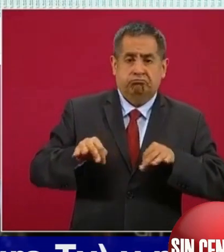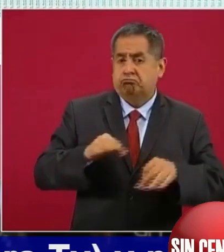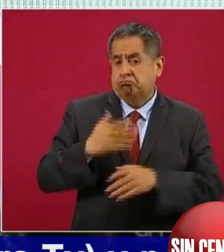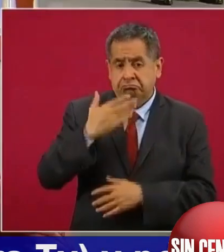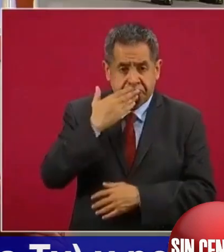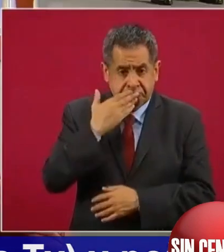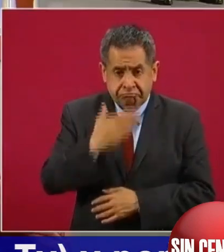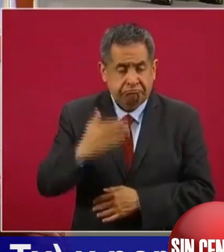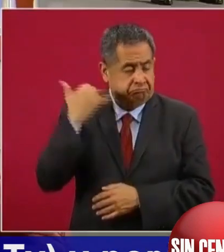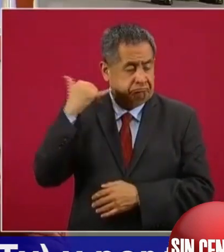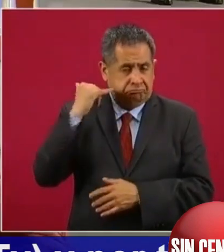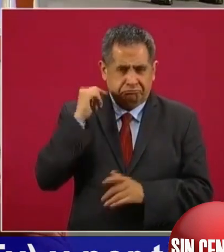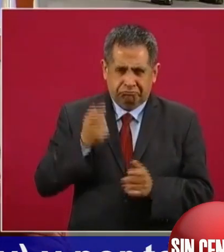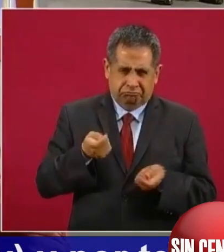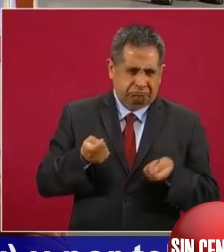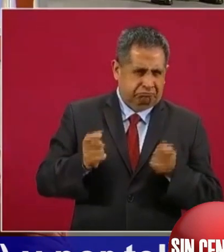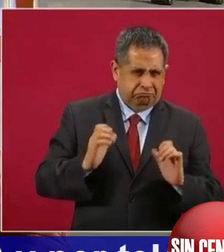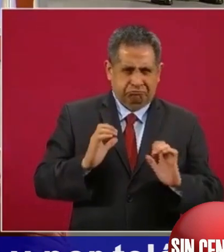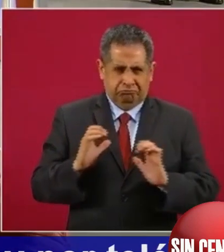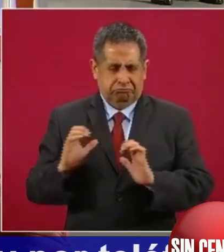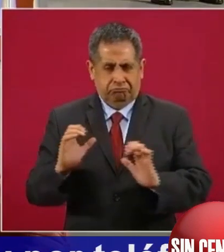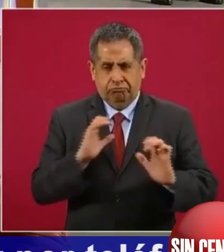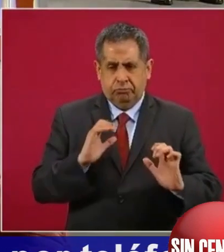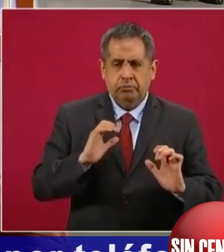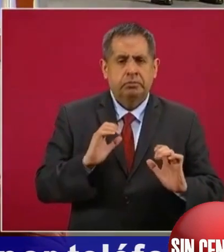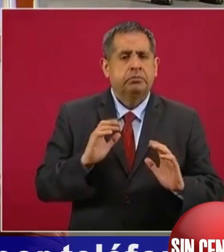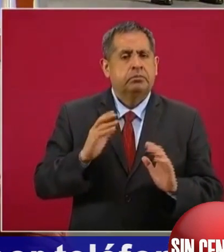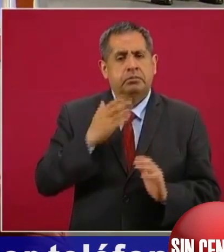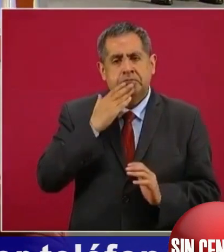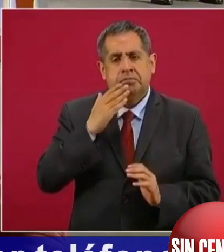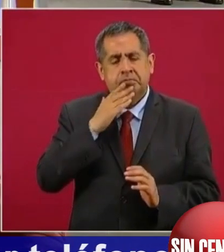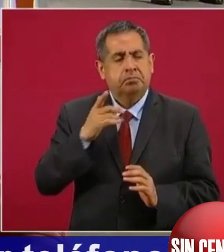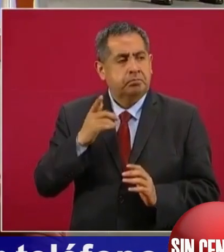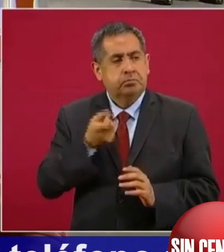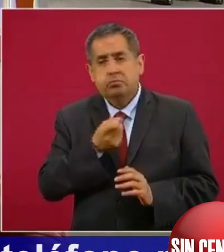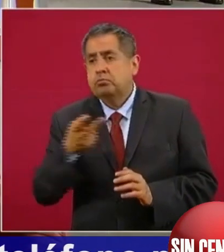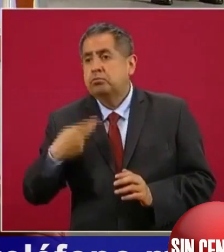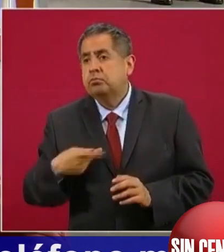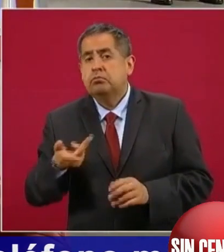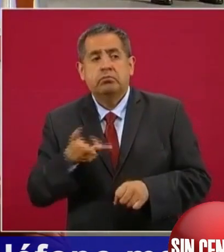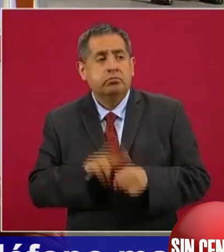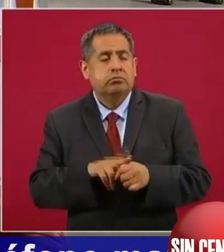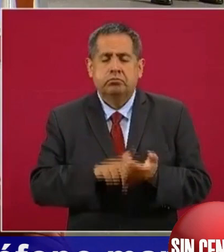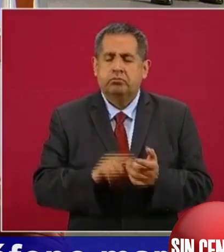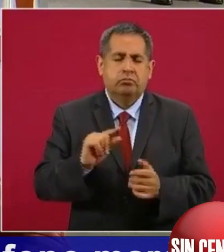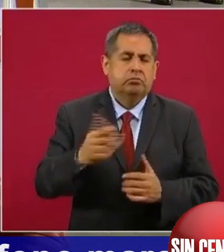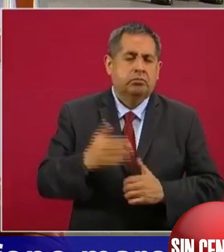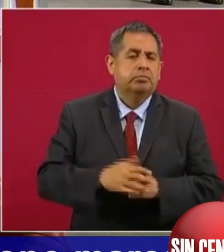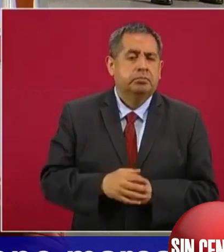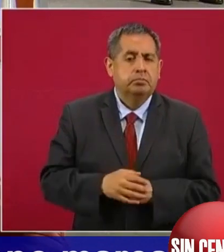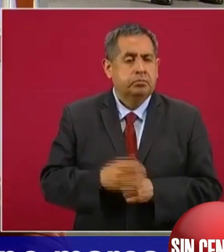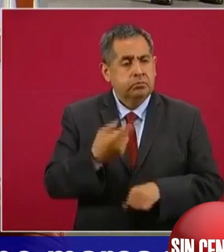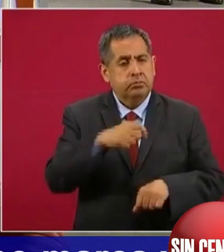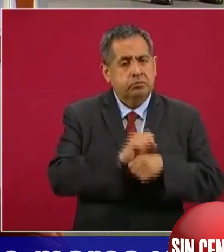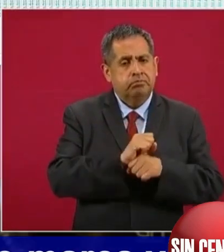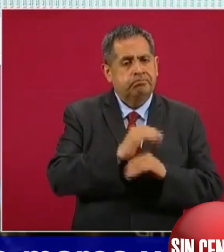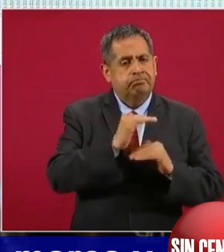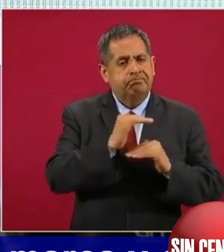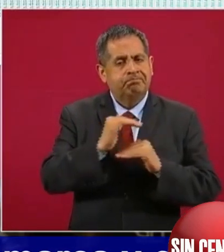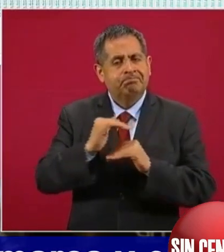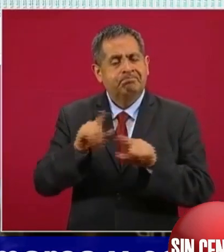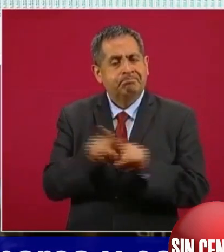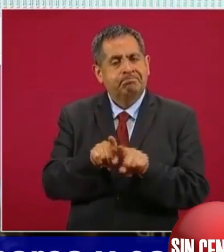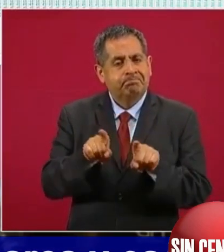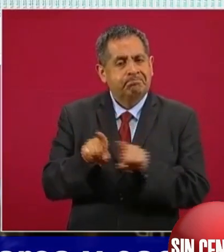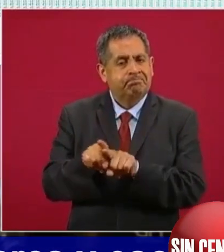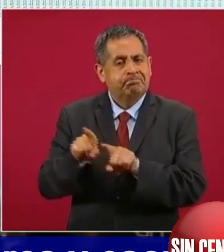de la movilidad, que le ha llevado también a reducir los casos y las hospitalizaciones. Lleva ya varias semanas de estancamiento de